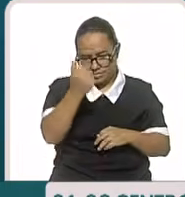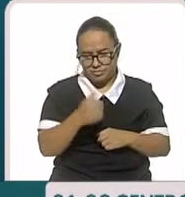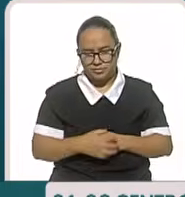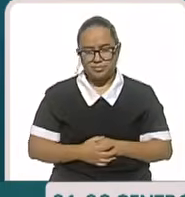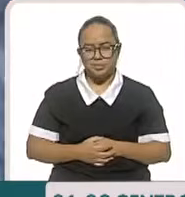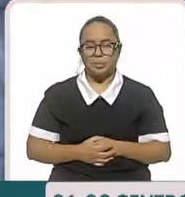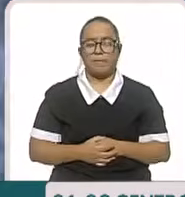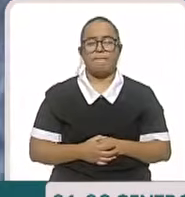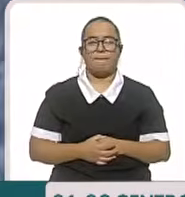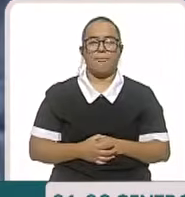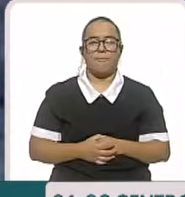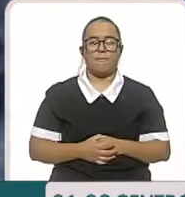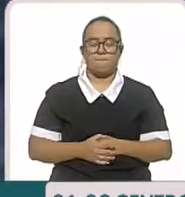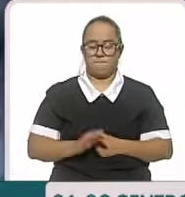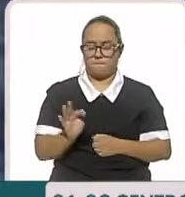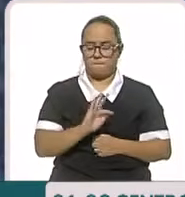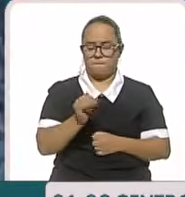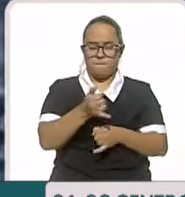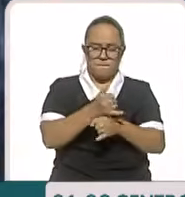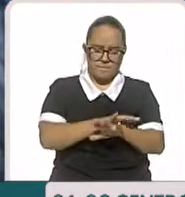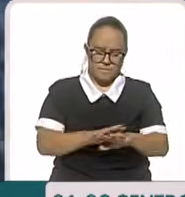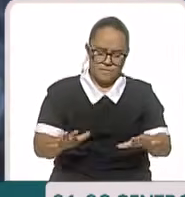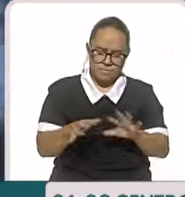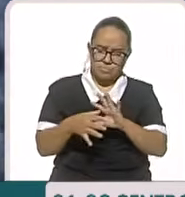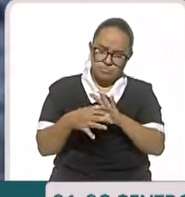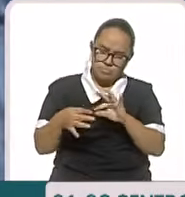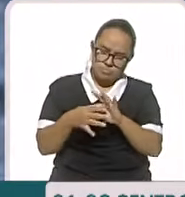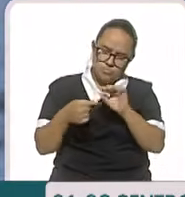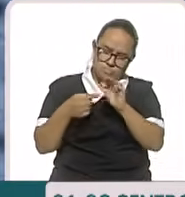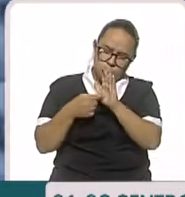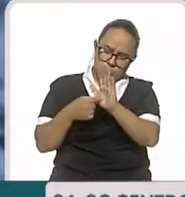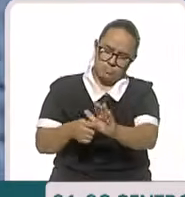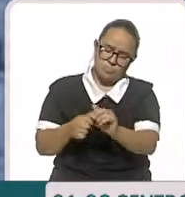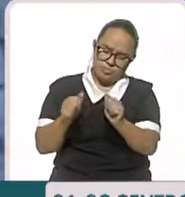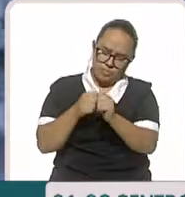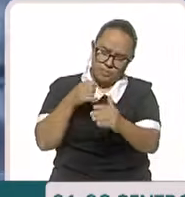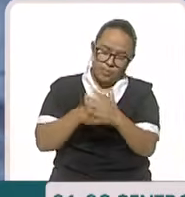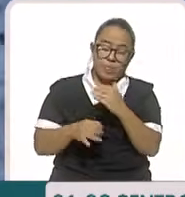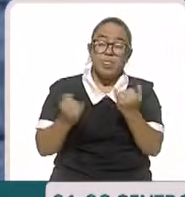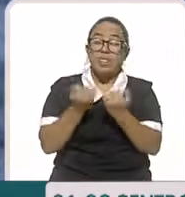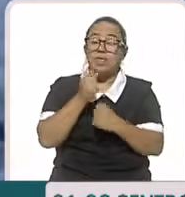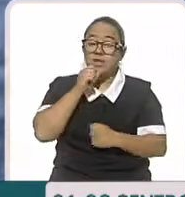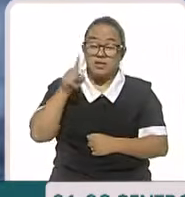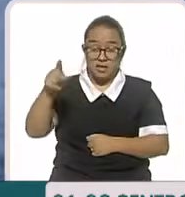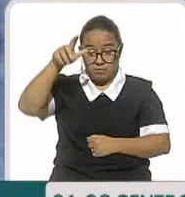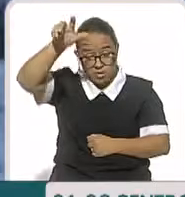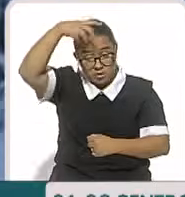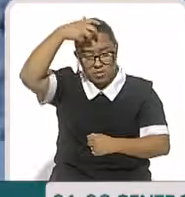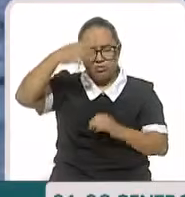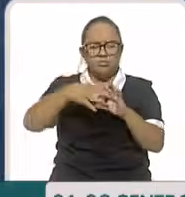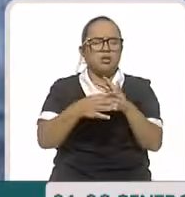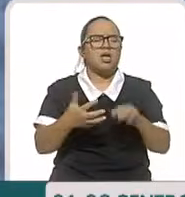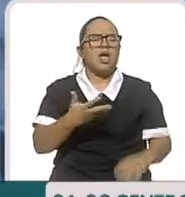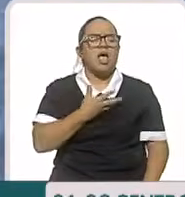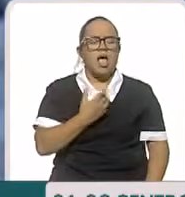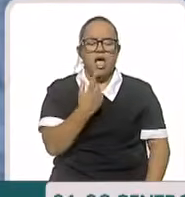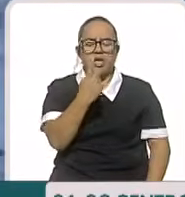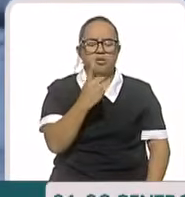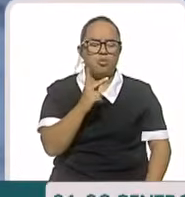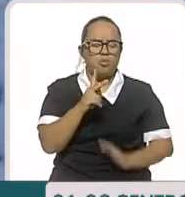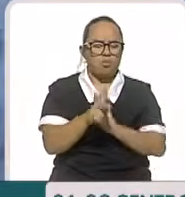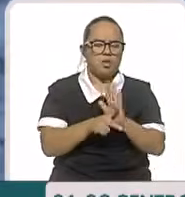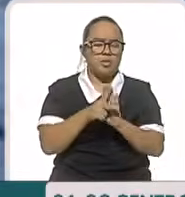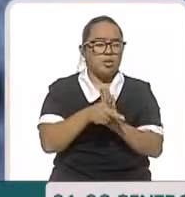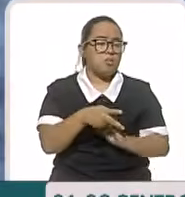se les presentará la información detallada. Trump habló de un video, dice, incluso lo dijo un tono de broma. Nunca lo verán